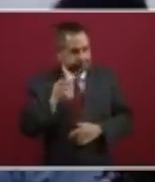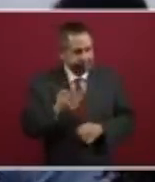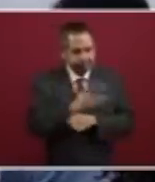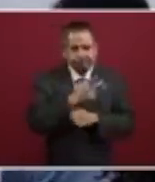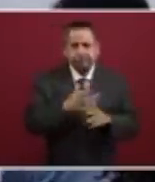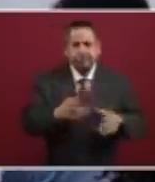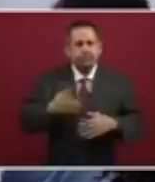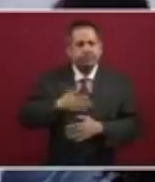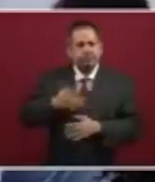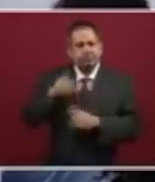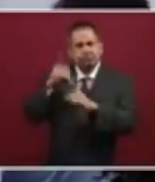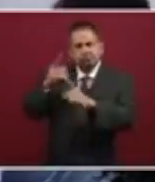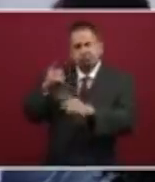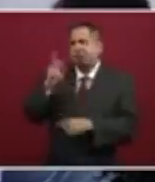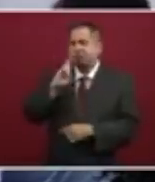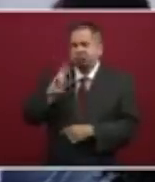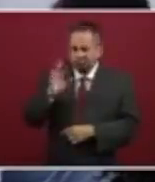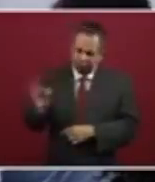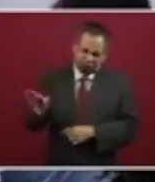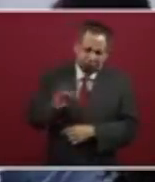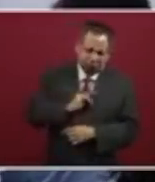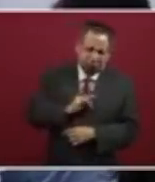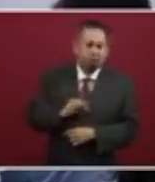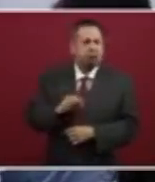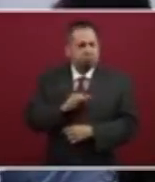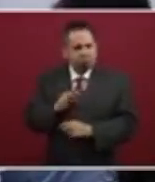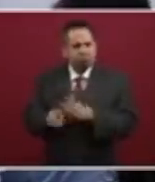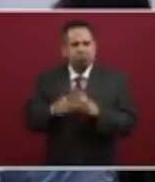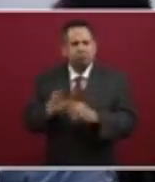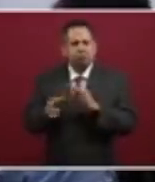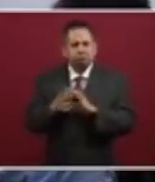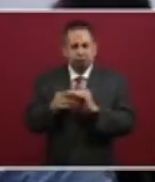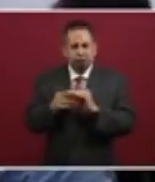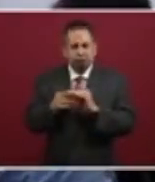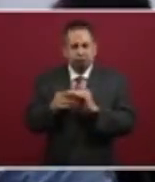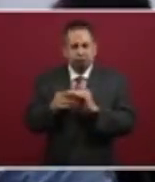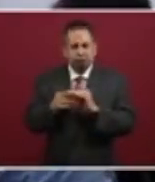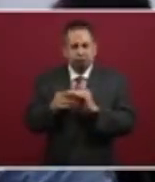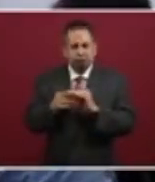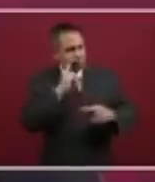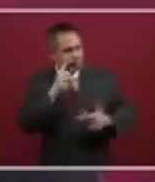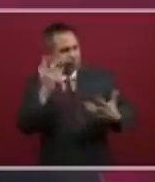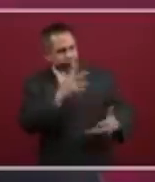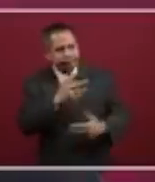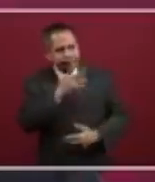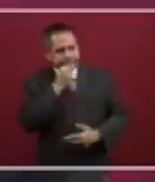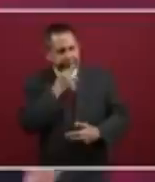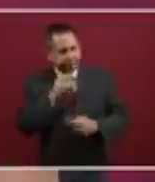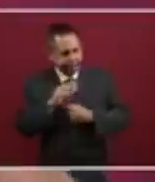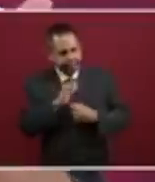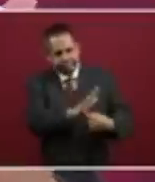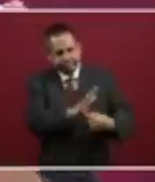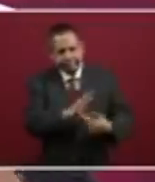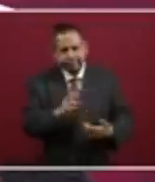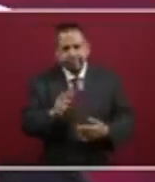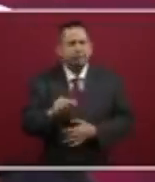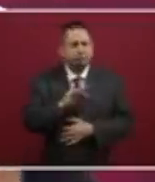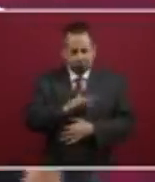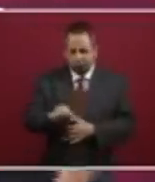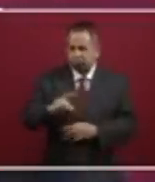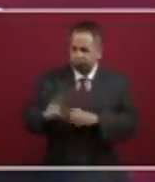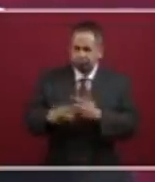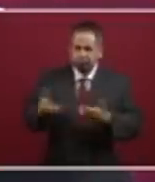un desafío, a ver, vamos a demostrarles que se pueden